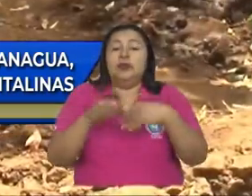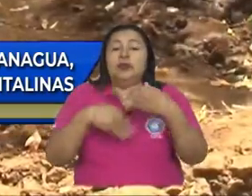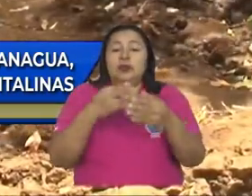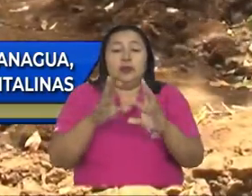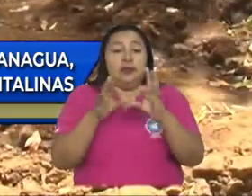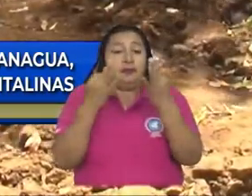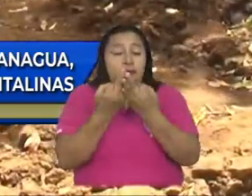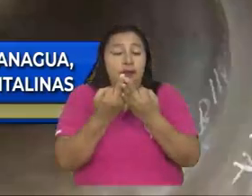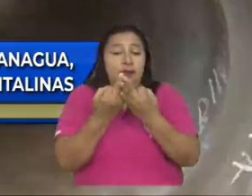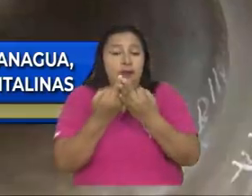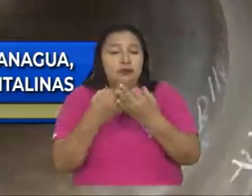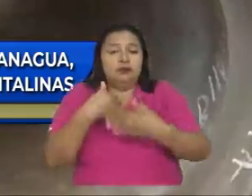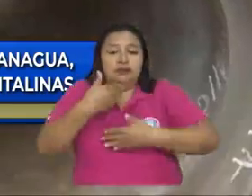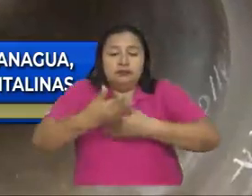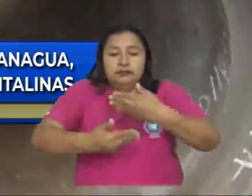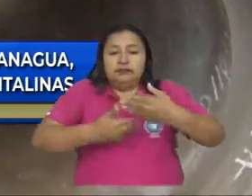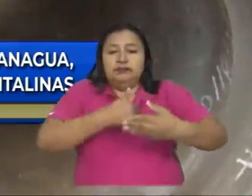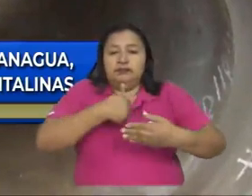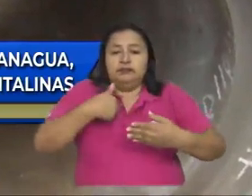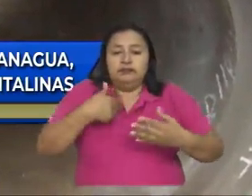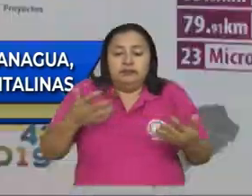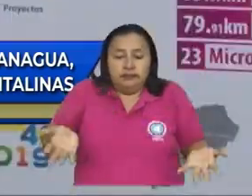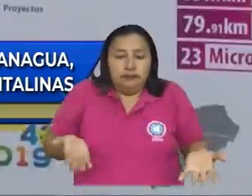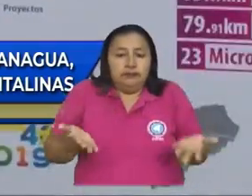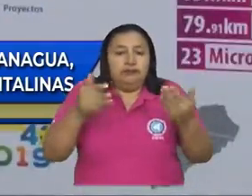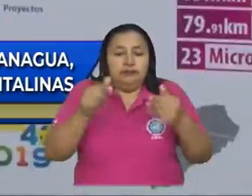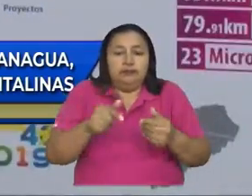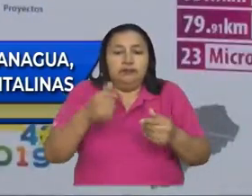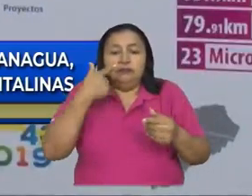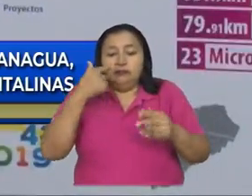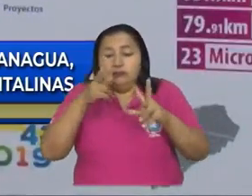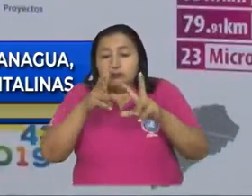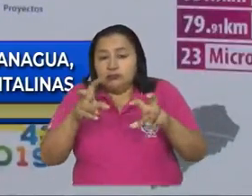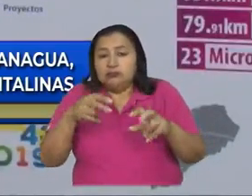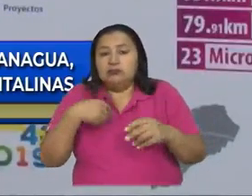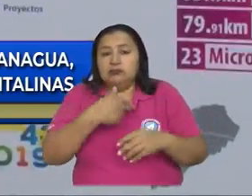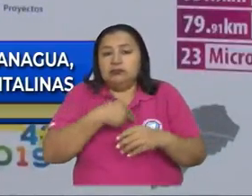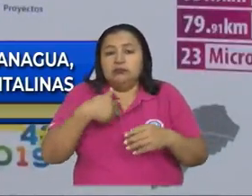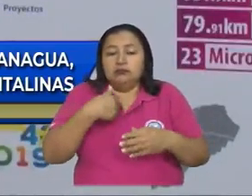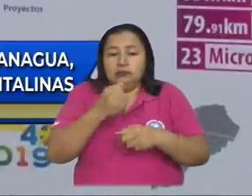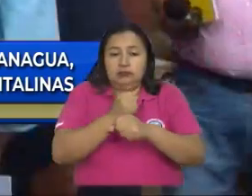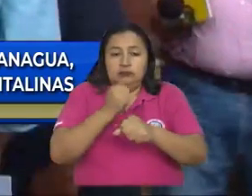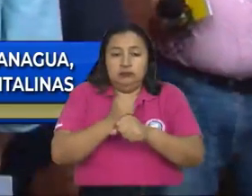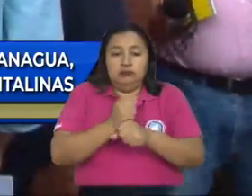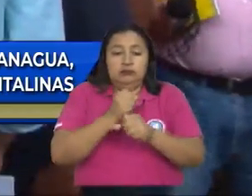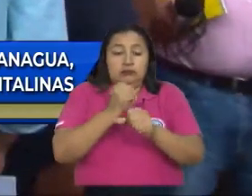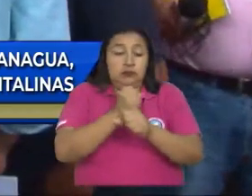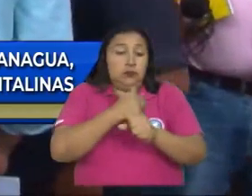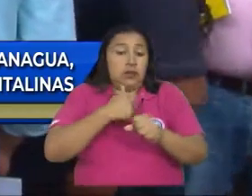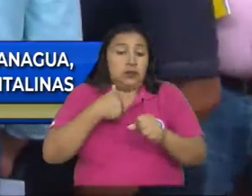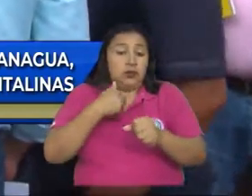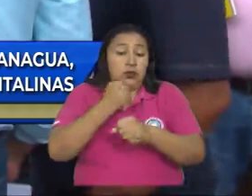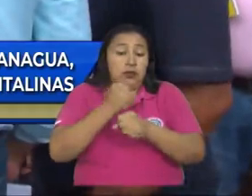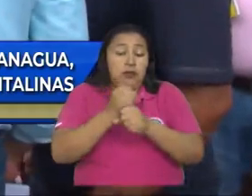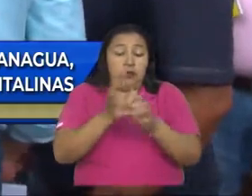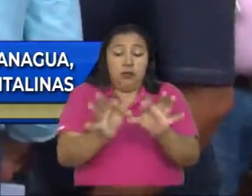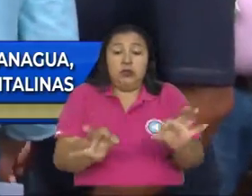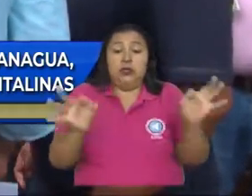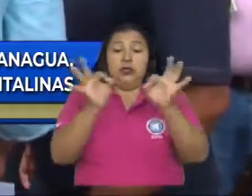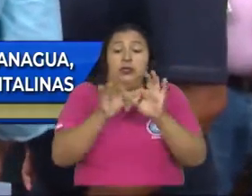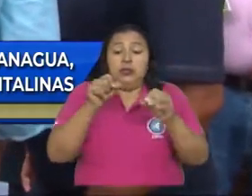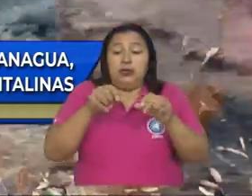a través de ir impulsando, realizando y ejecutando obras de obras importantes